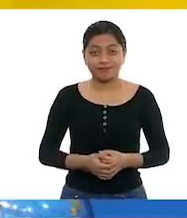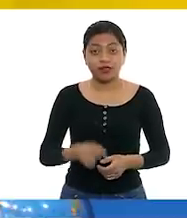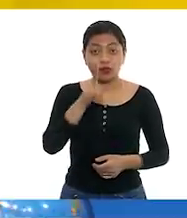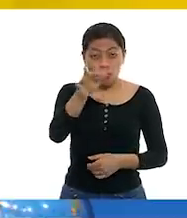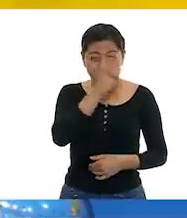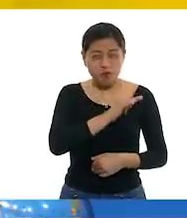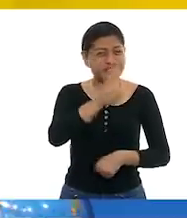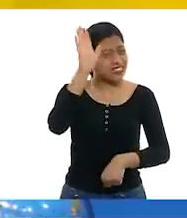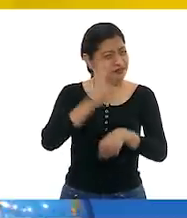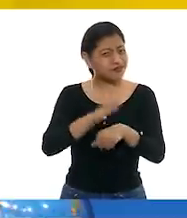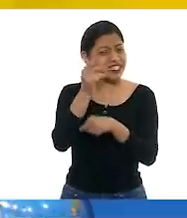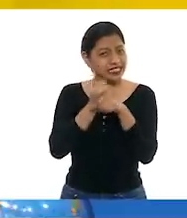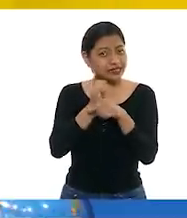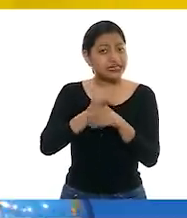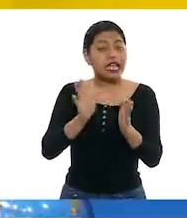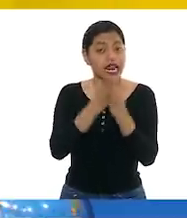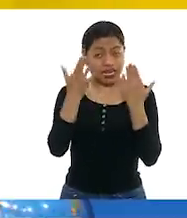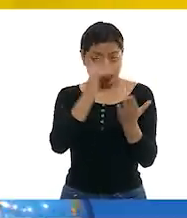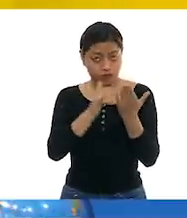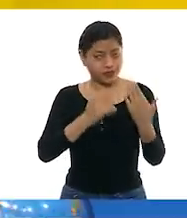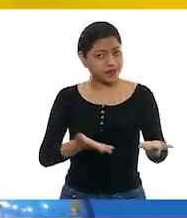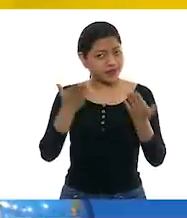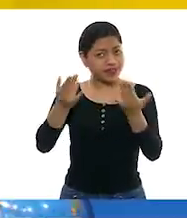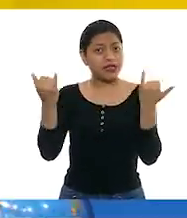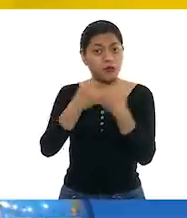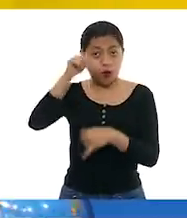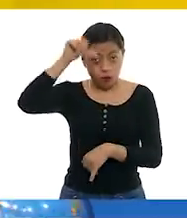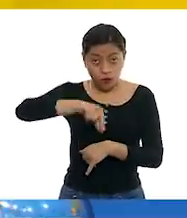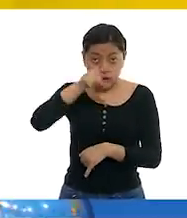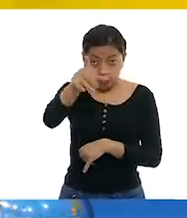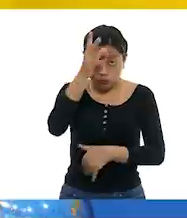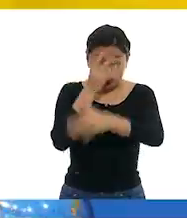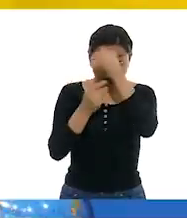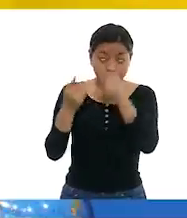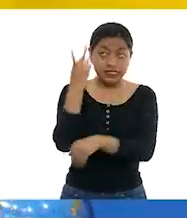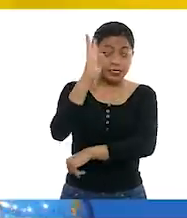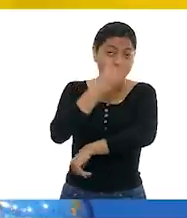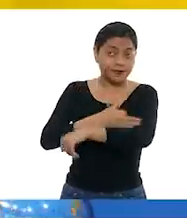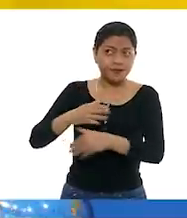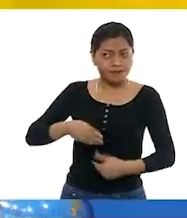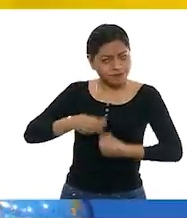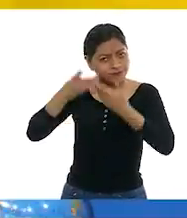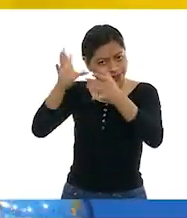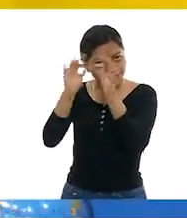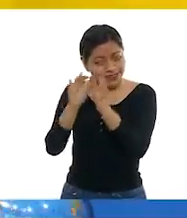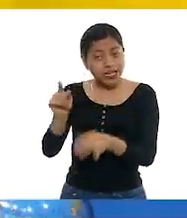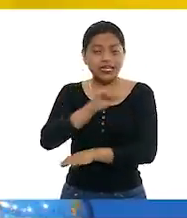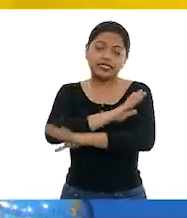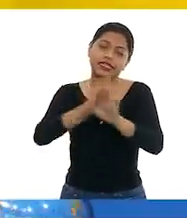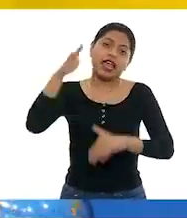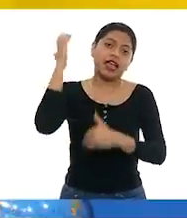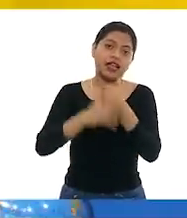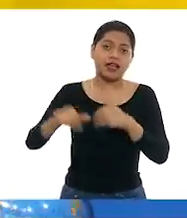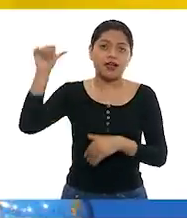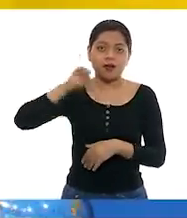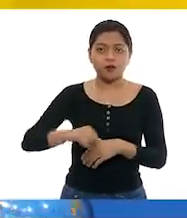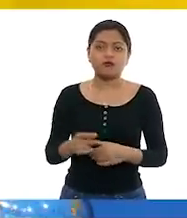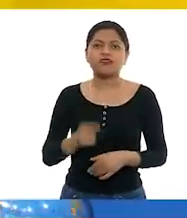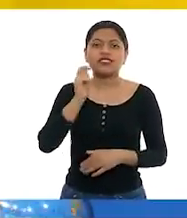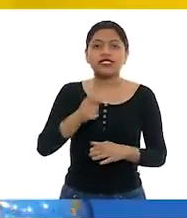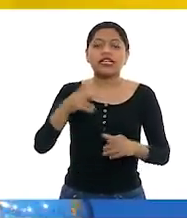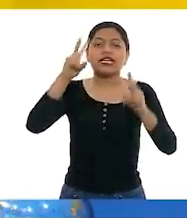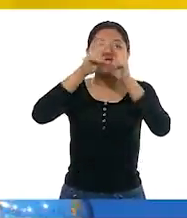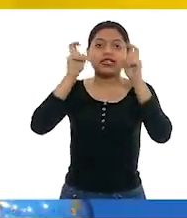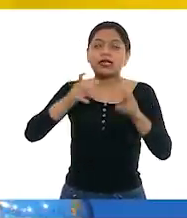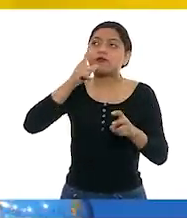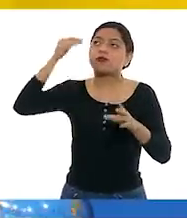Si te es posible, consulta otros libros y comenta el tema de hoy con tu familia. Por hoy hemos terminado con Efecto